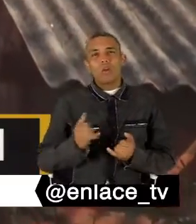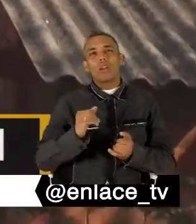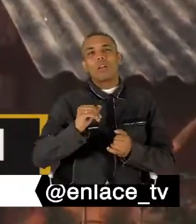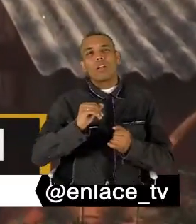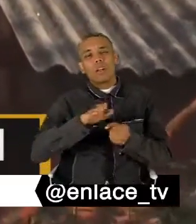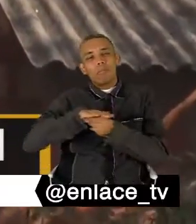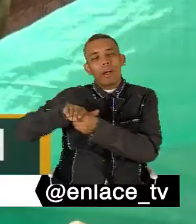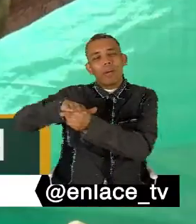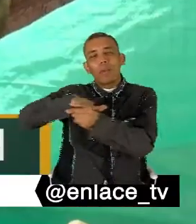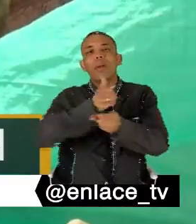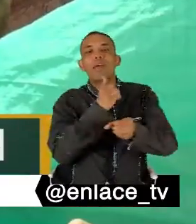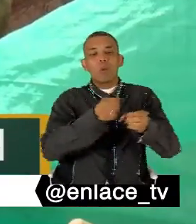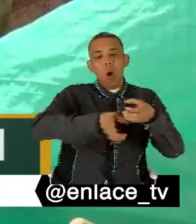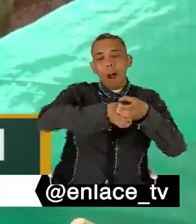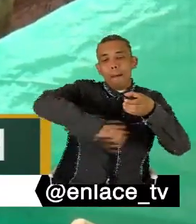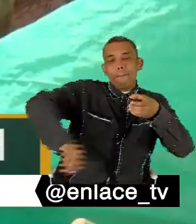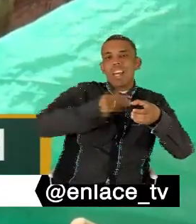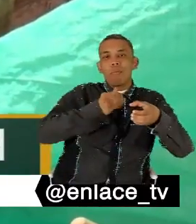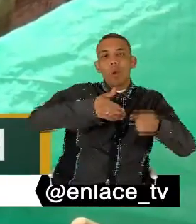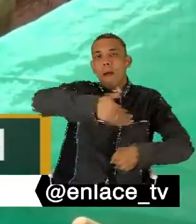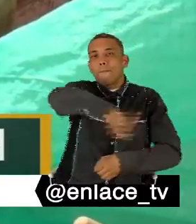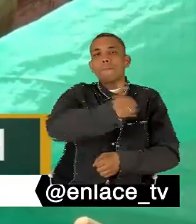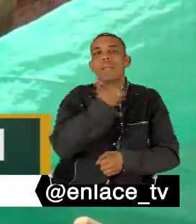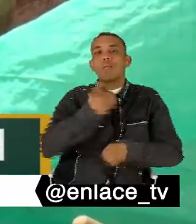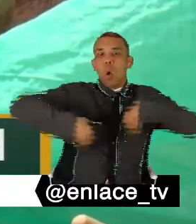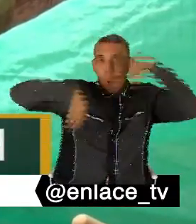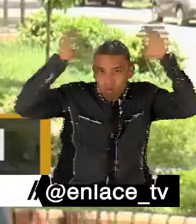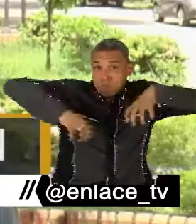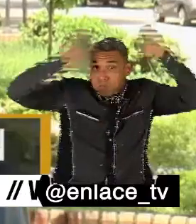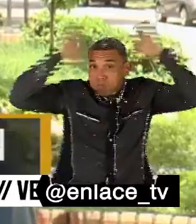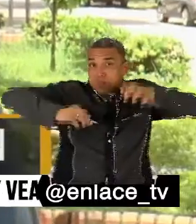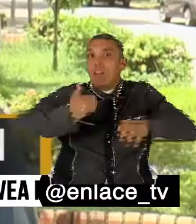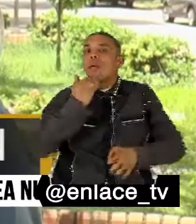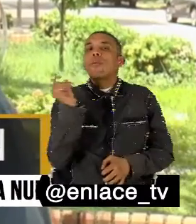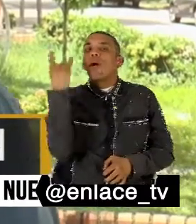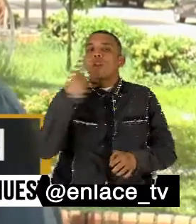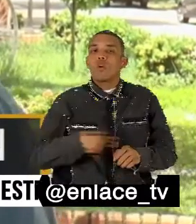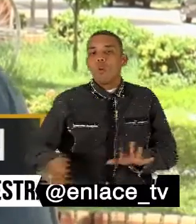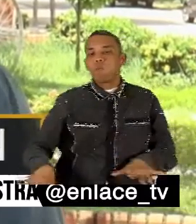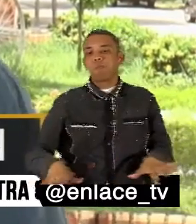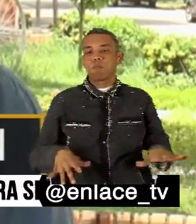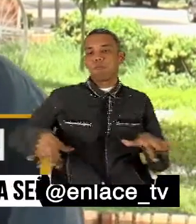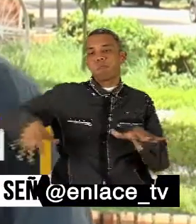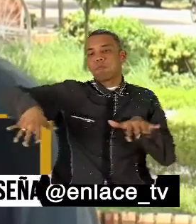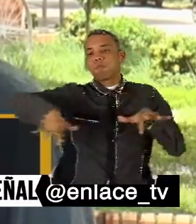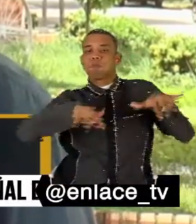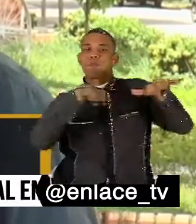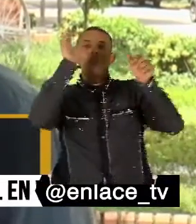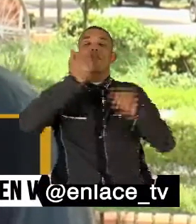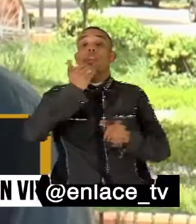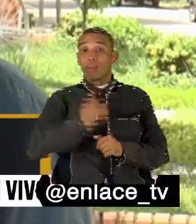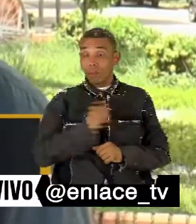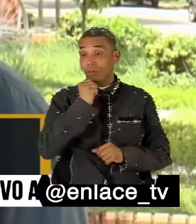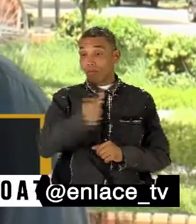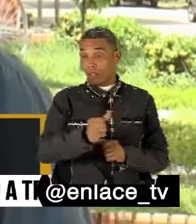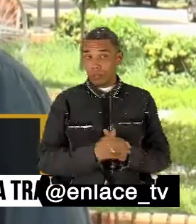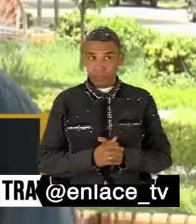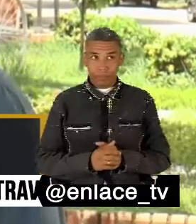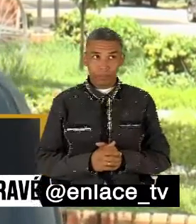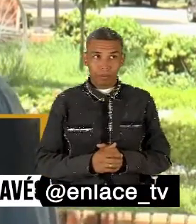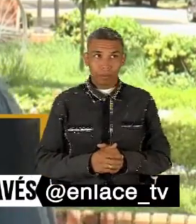pueda presentarse en el lugar con ocasión de las lluvias que ya inician. Eso quiere decir que no aguantamos un aguacero torrencial como el que cae en Barranca Bermeja de